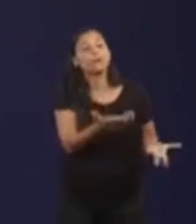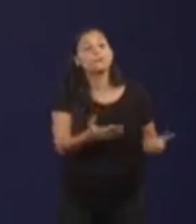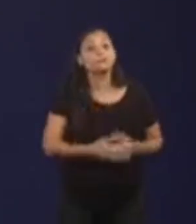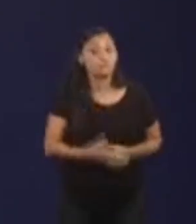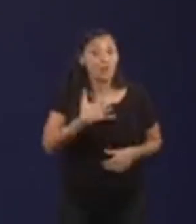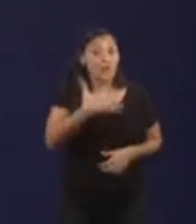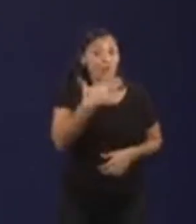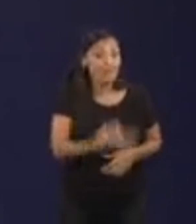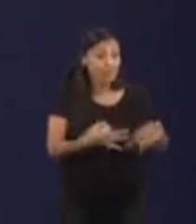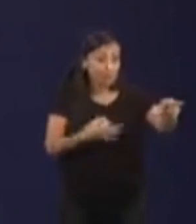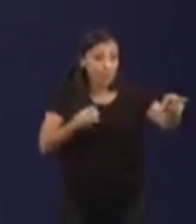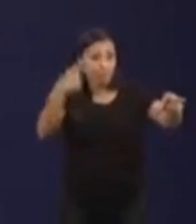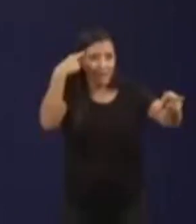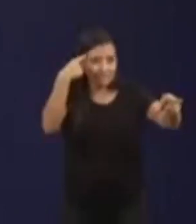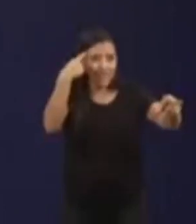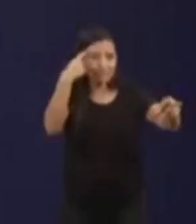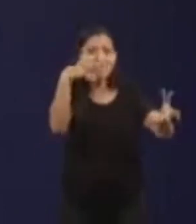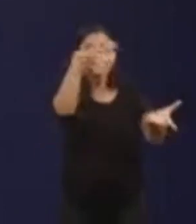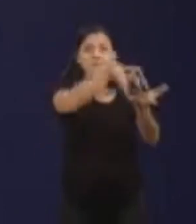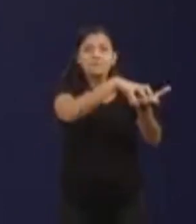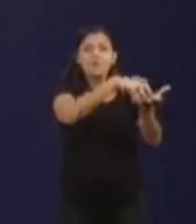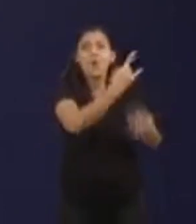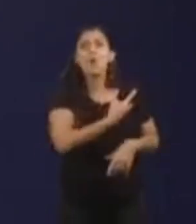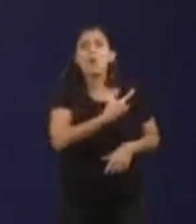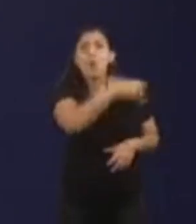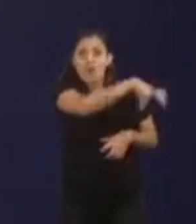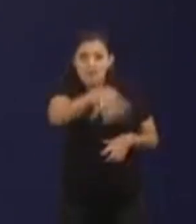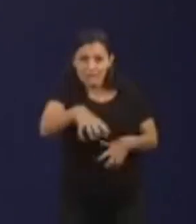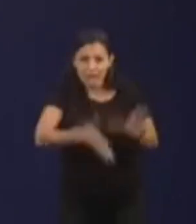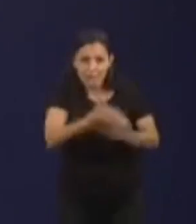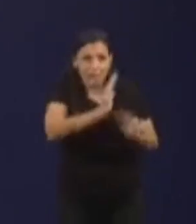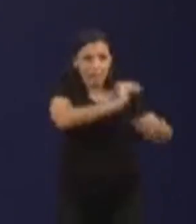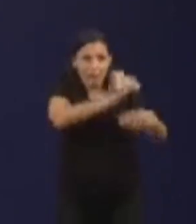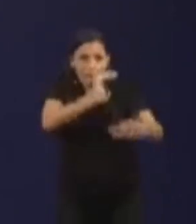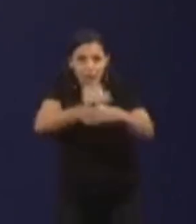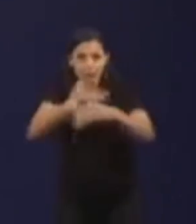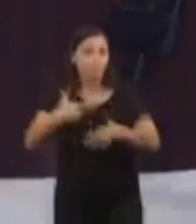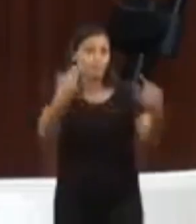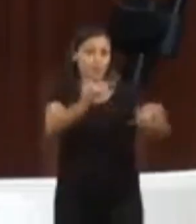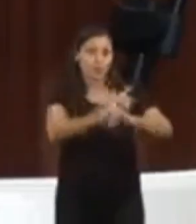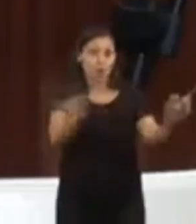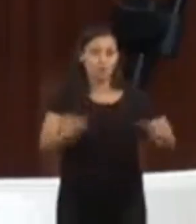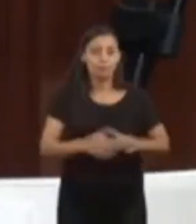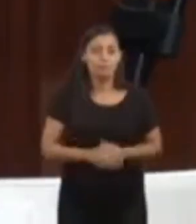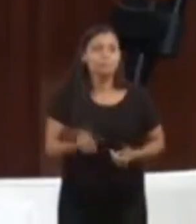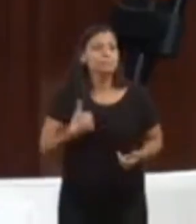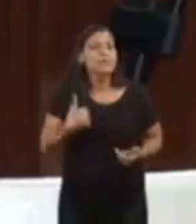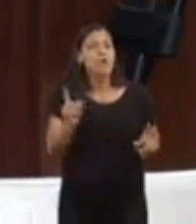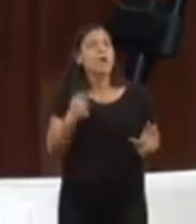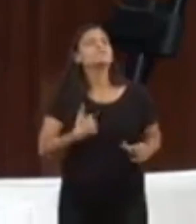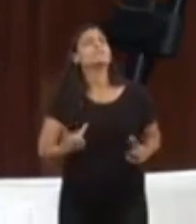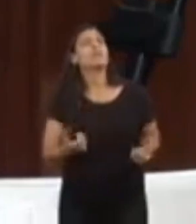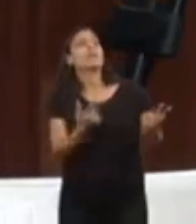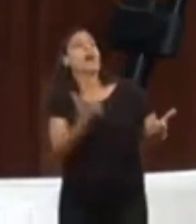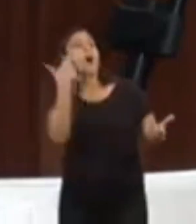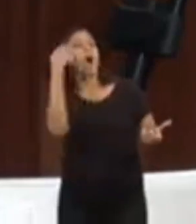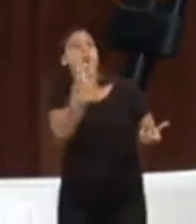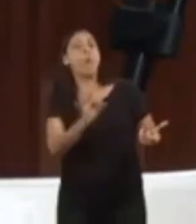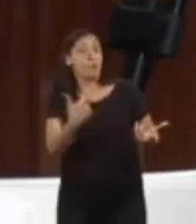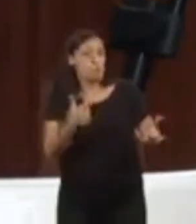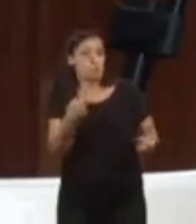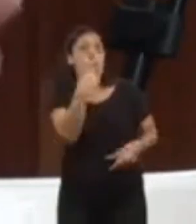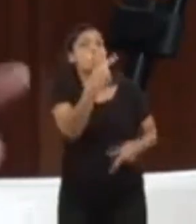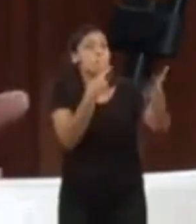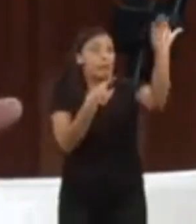realment usted piensa realmente que las universidades van a cerrar ese es el punto no las universidades no van a cerrar yo no tengo que dar mi opinión Yo le pregunto a usted Cuál es la